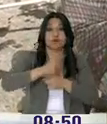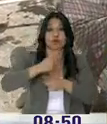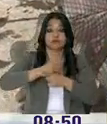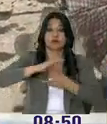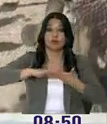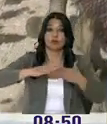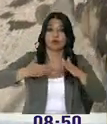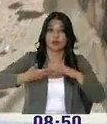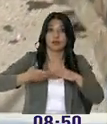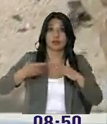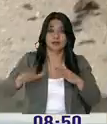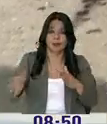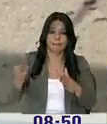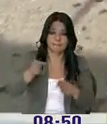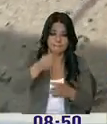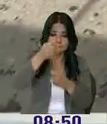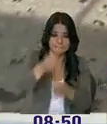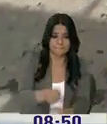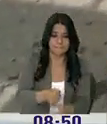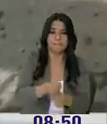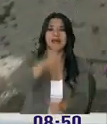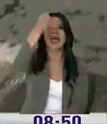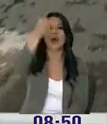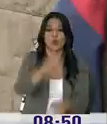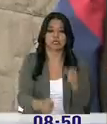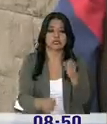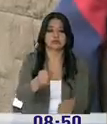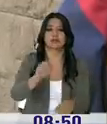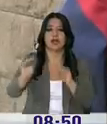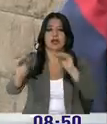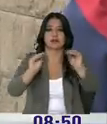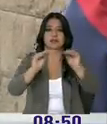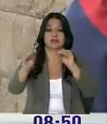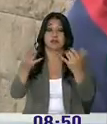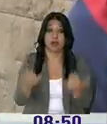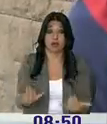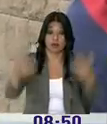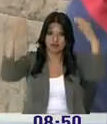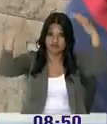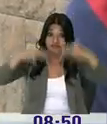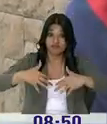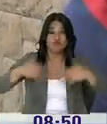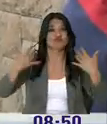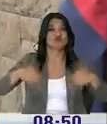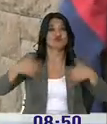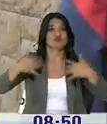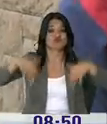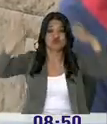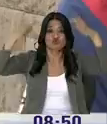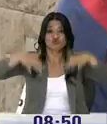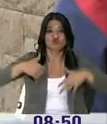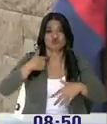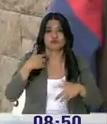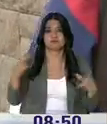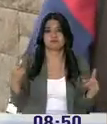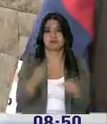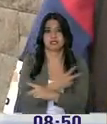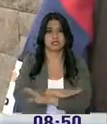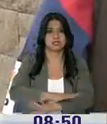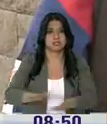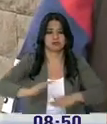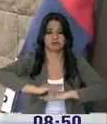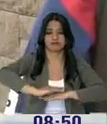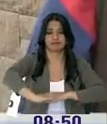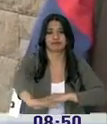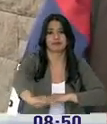colocar hasta paraguas viejos como advertencia ahora con la etapa invernal las lluvias perjudica el pavimento entonces